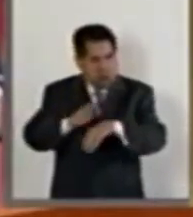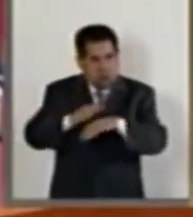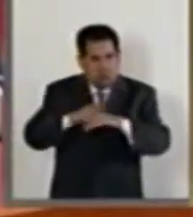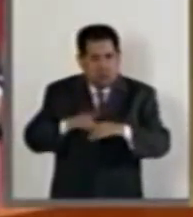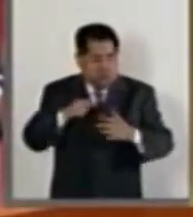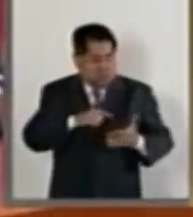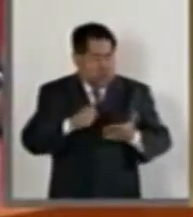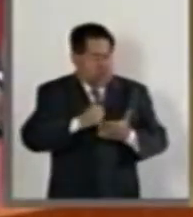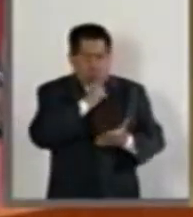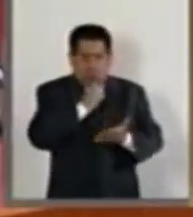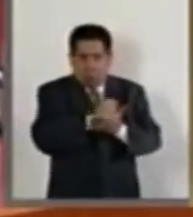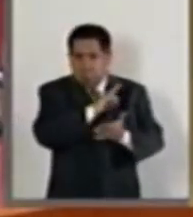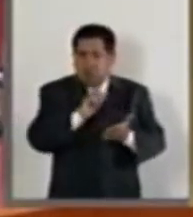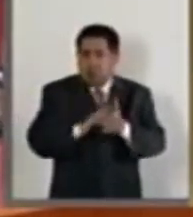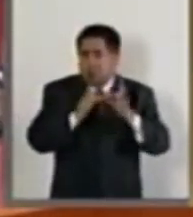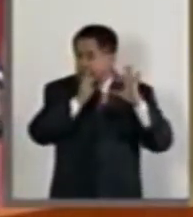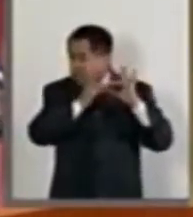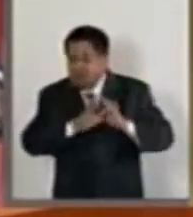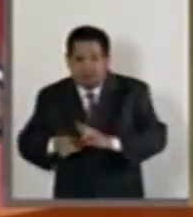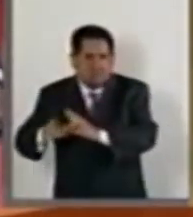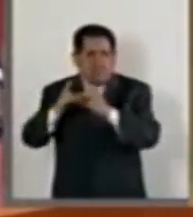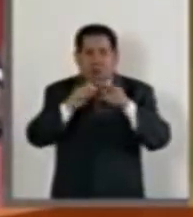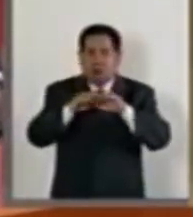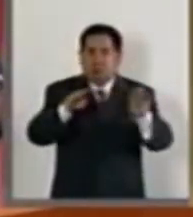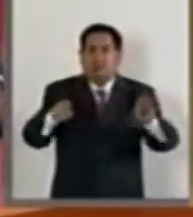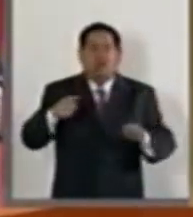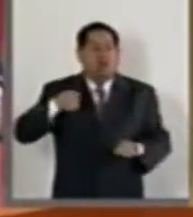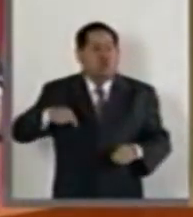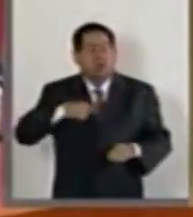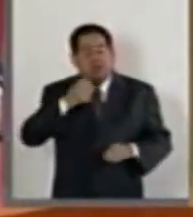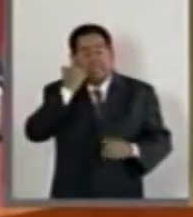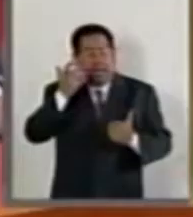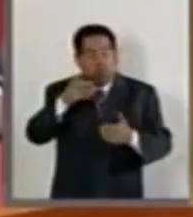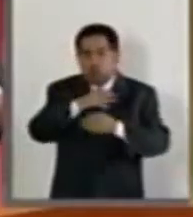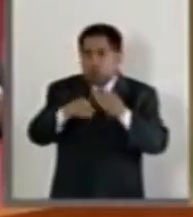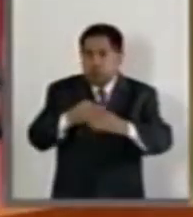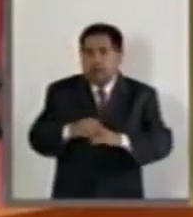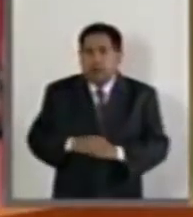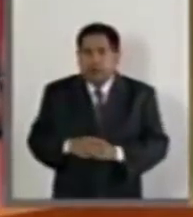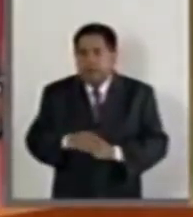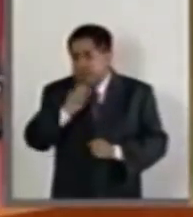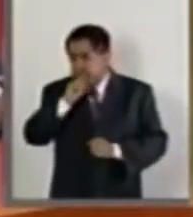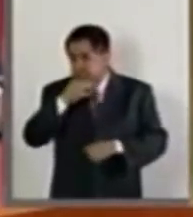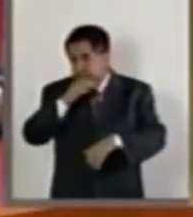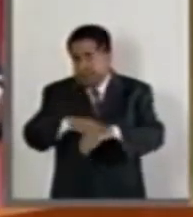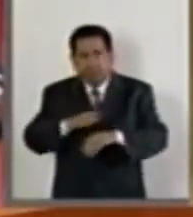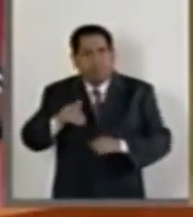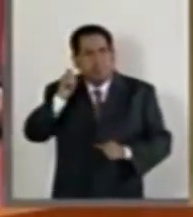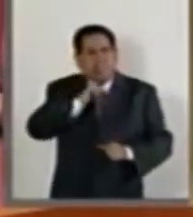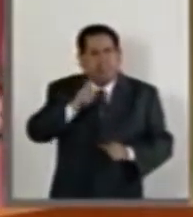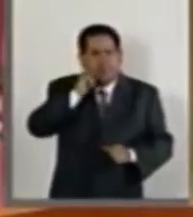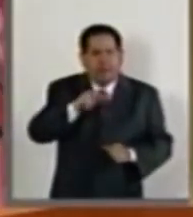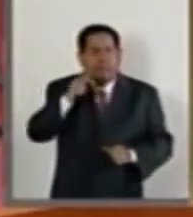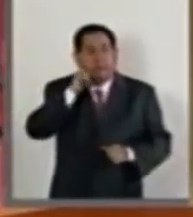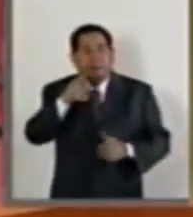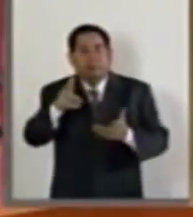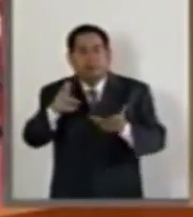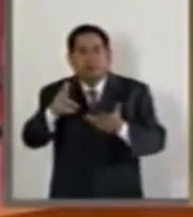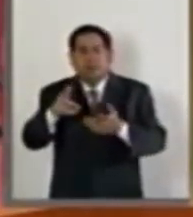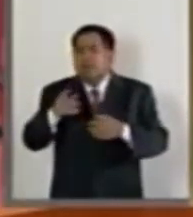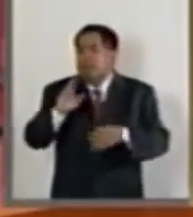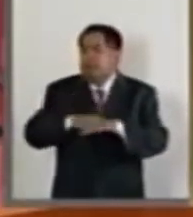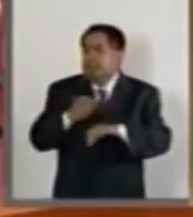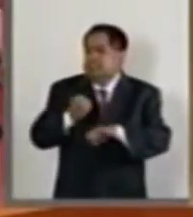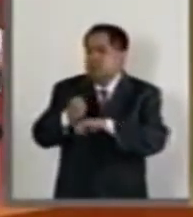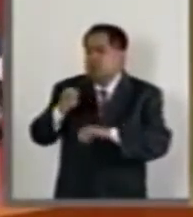ejercicio de normalidad democrática como lo aspiramos todos. Y lo digo porque siempre, siempre termina siendo estados